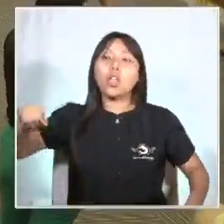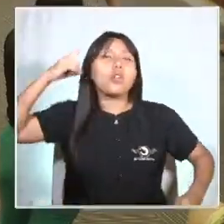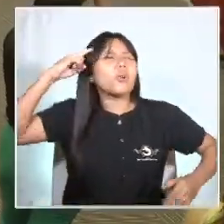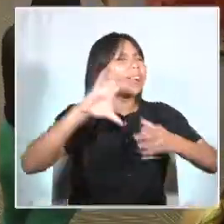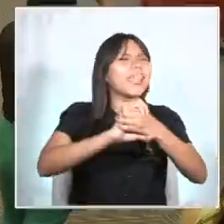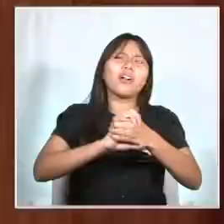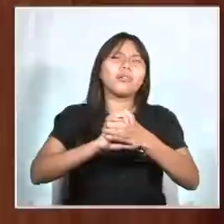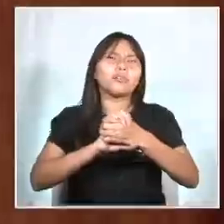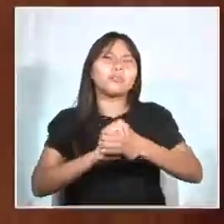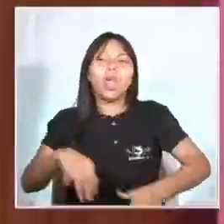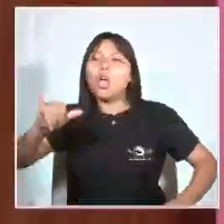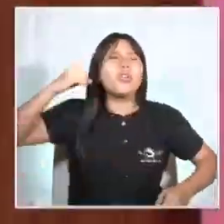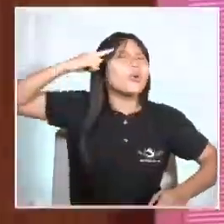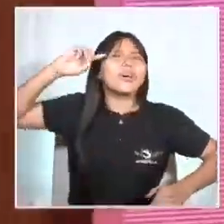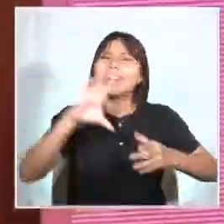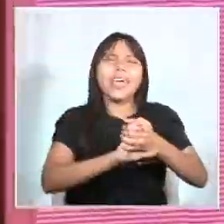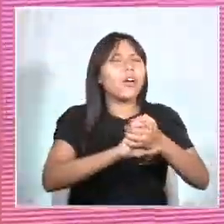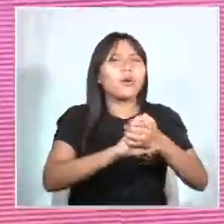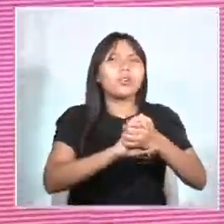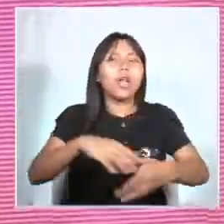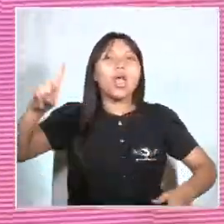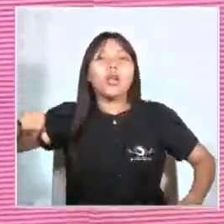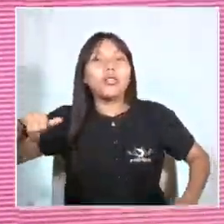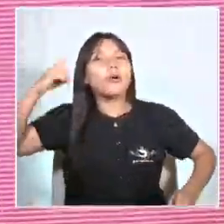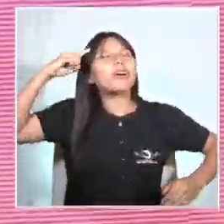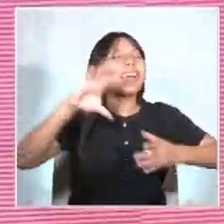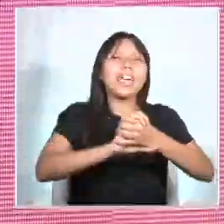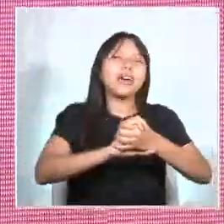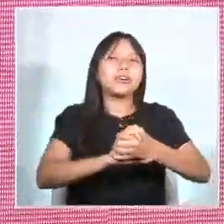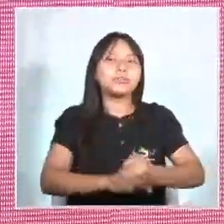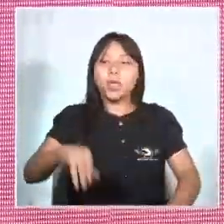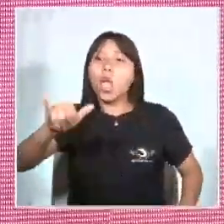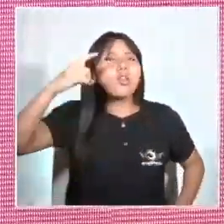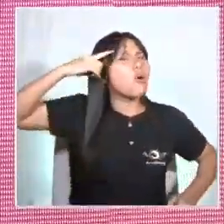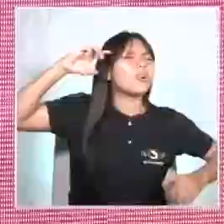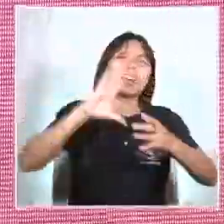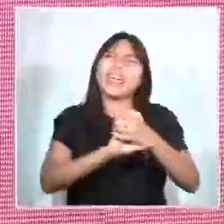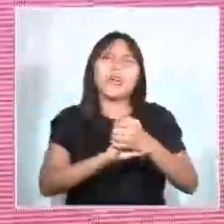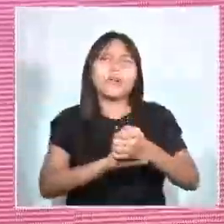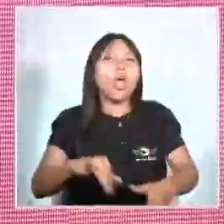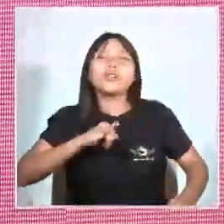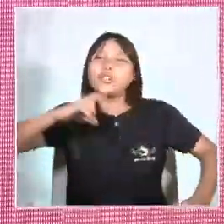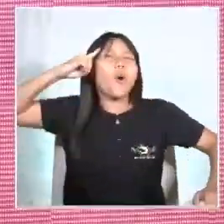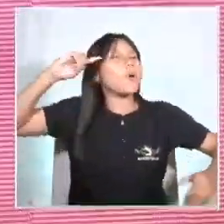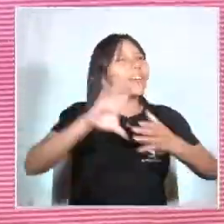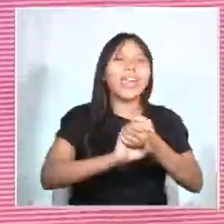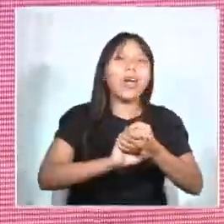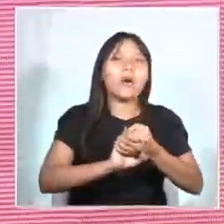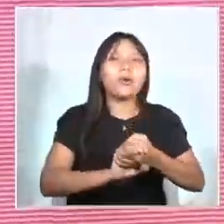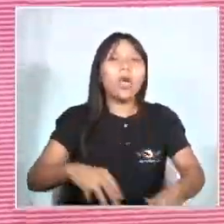creo, lo creo, lo creo, lo creo, lo